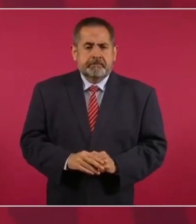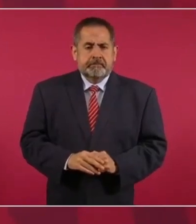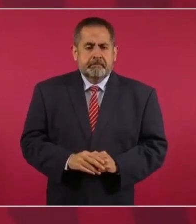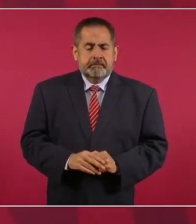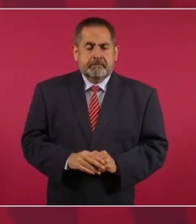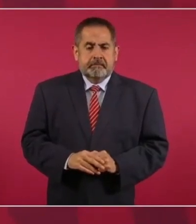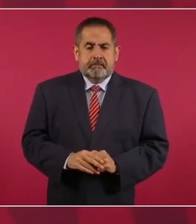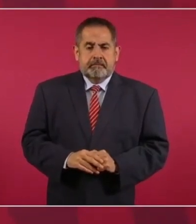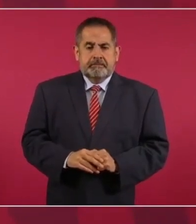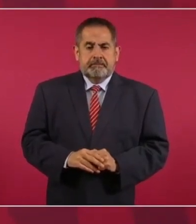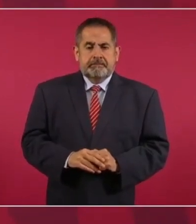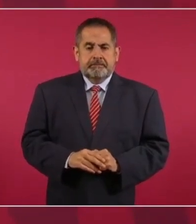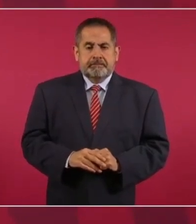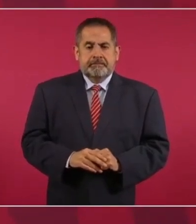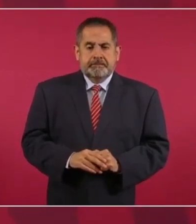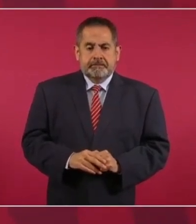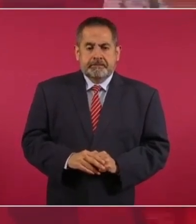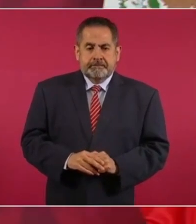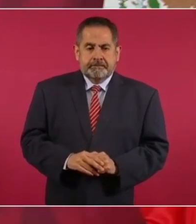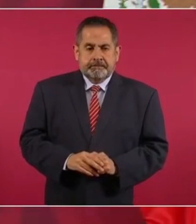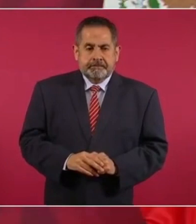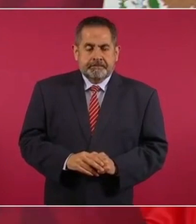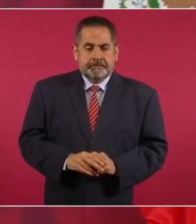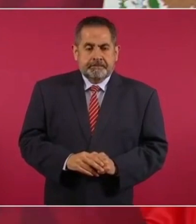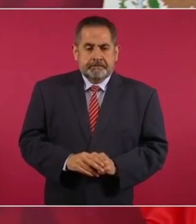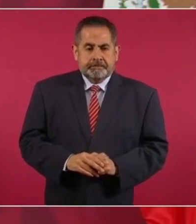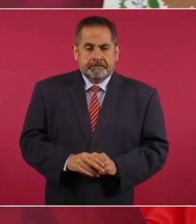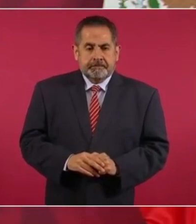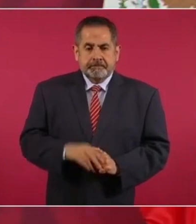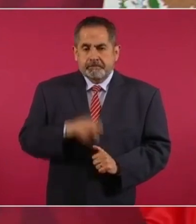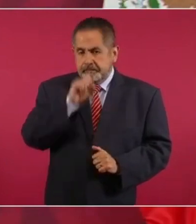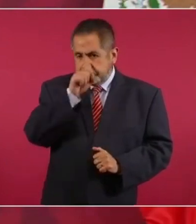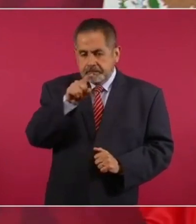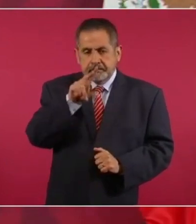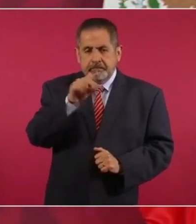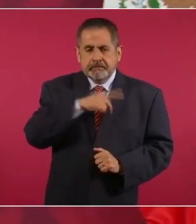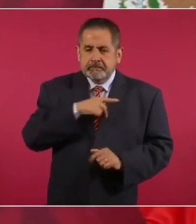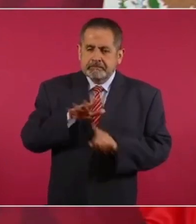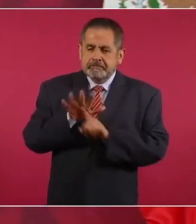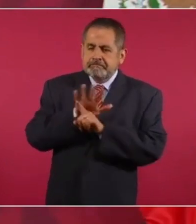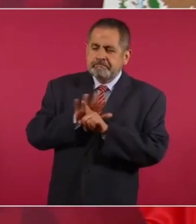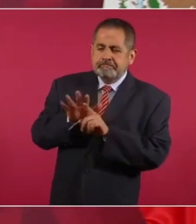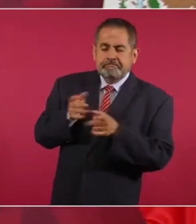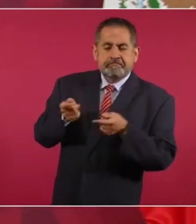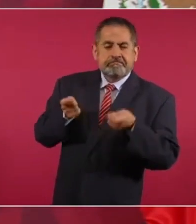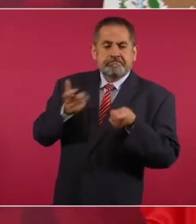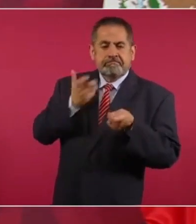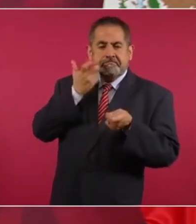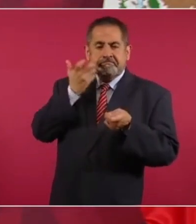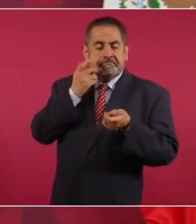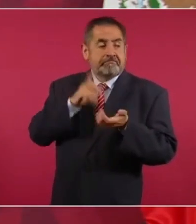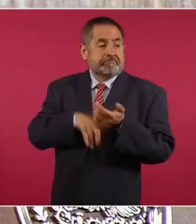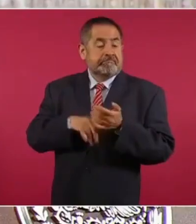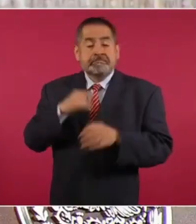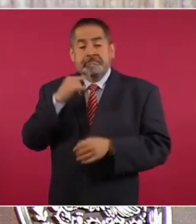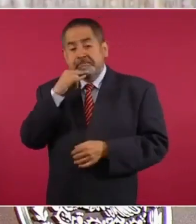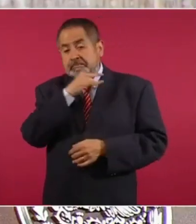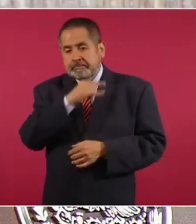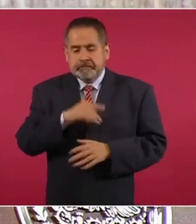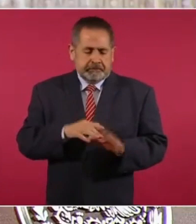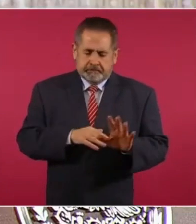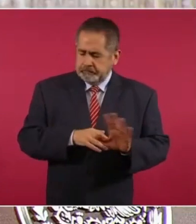y también no maniqueísmo o hipocresía.